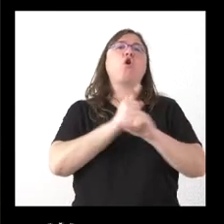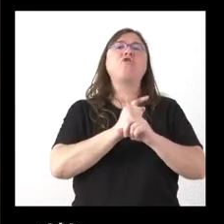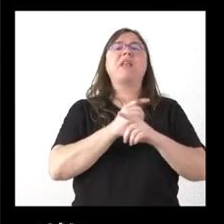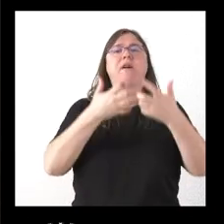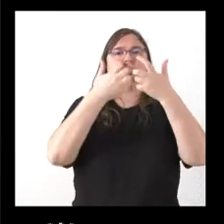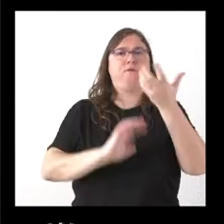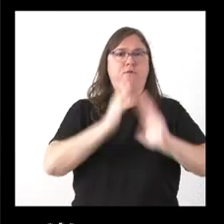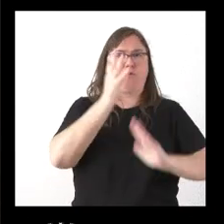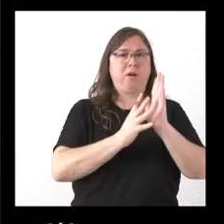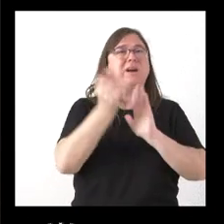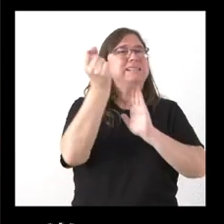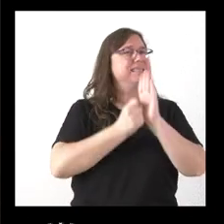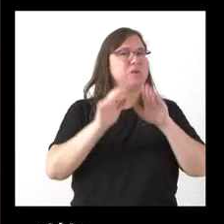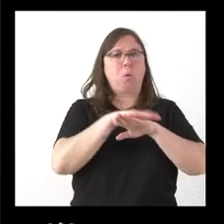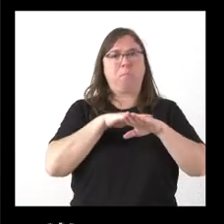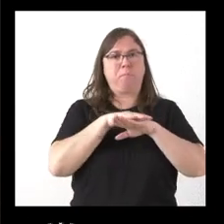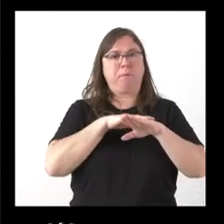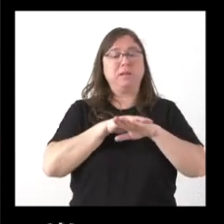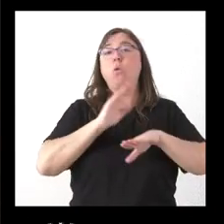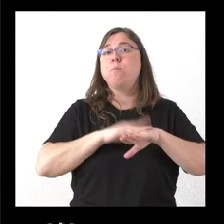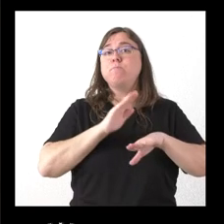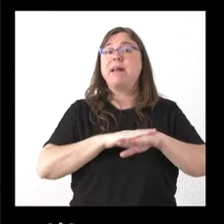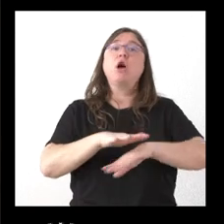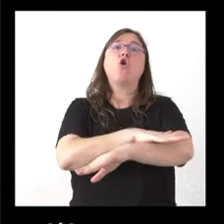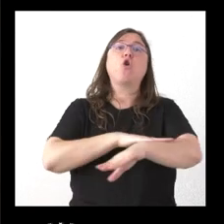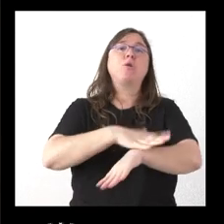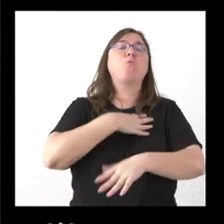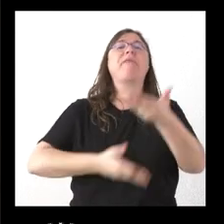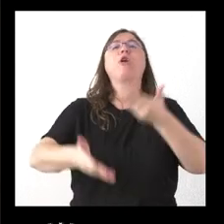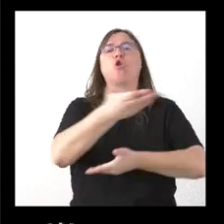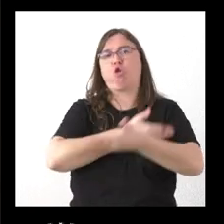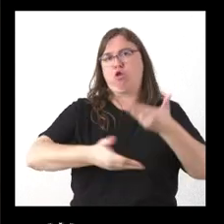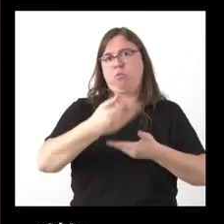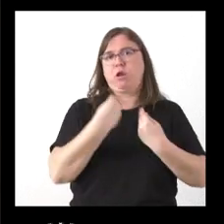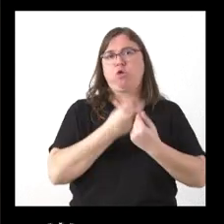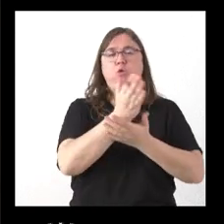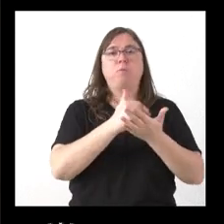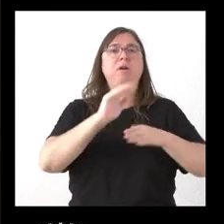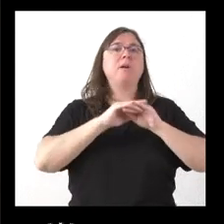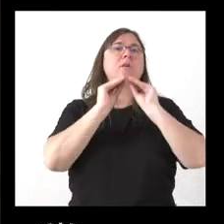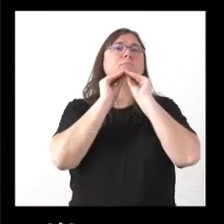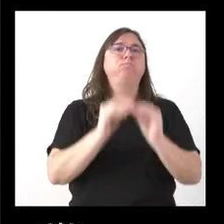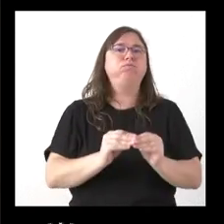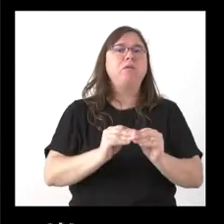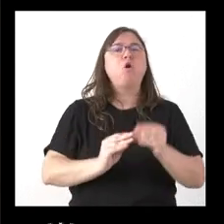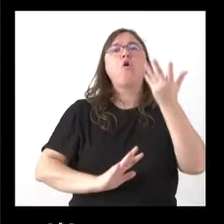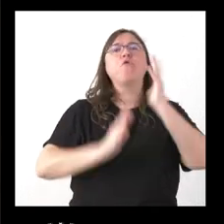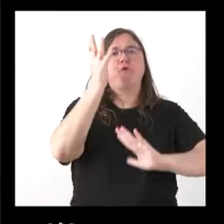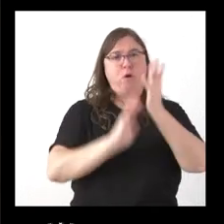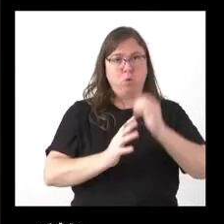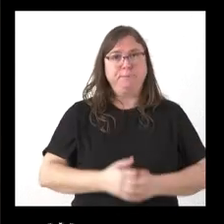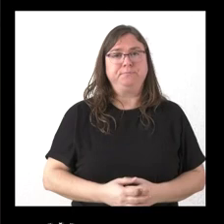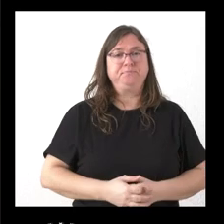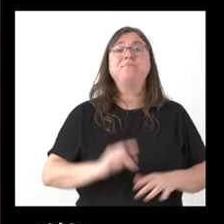y además es un requisito básico para que el estado pueda colaborar con la comunidad Autónoma en la restauración de los grandes incendios forestales